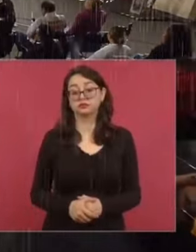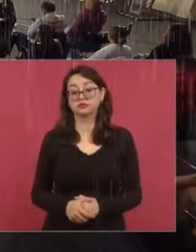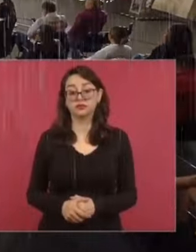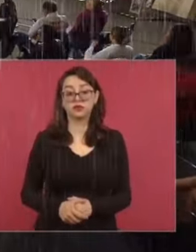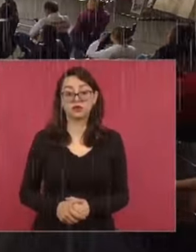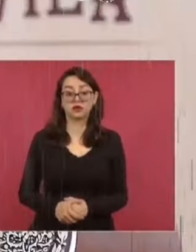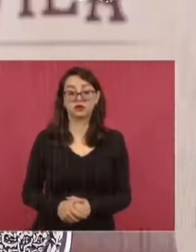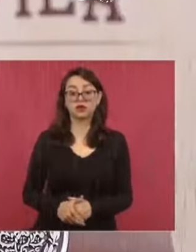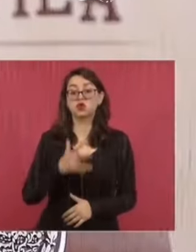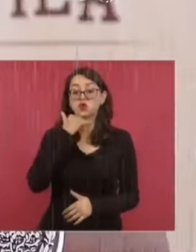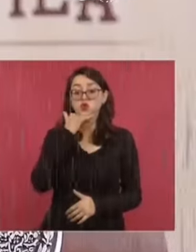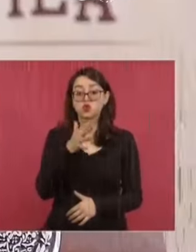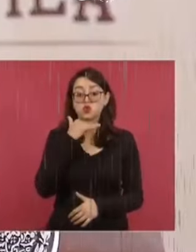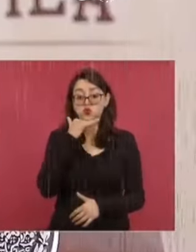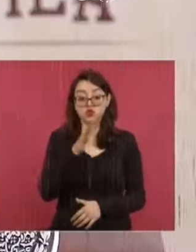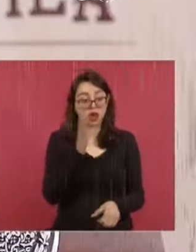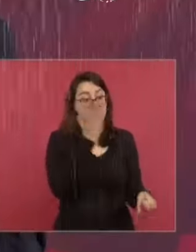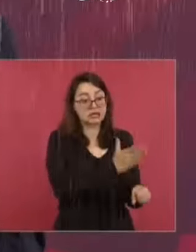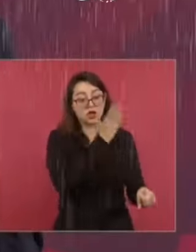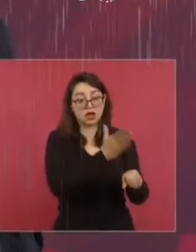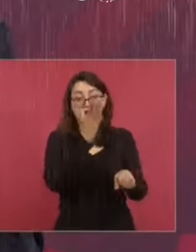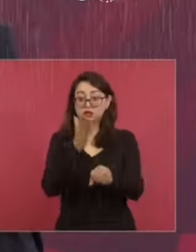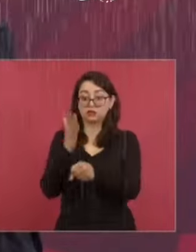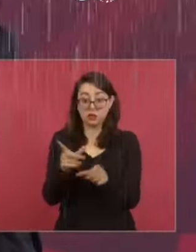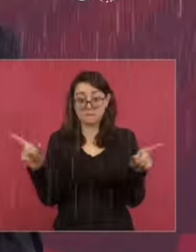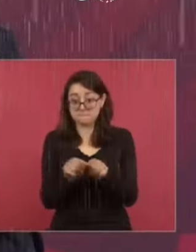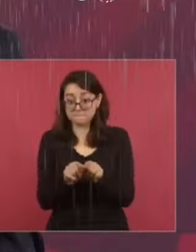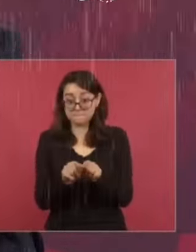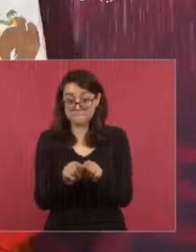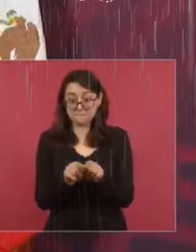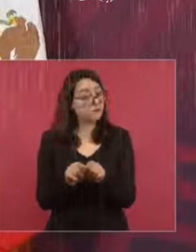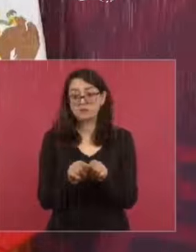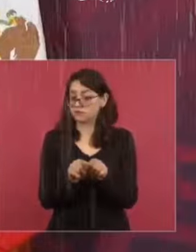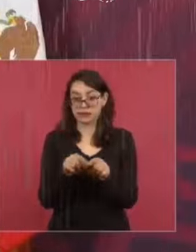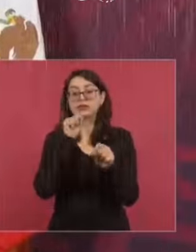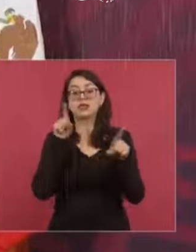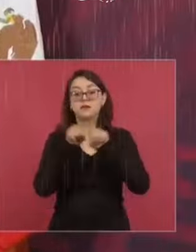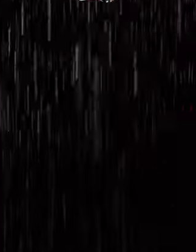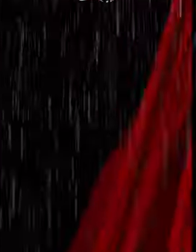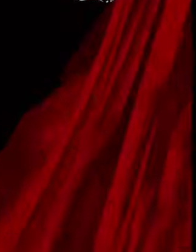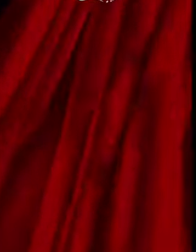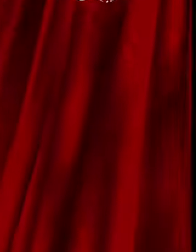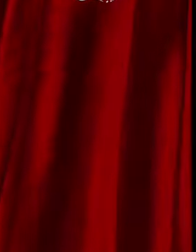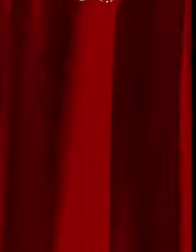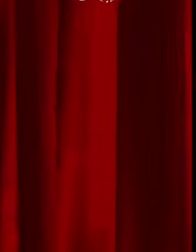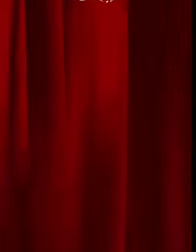no es nada más castigar al corrupto, es estigmatizar la corrupción.